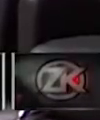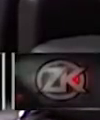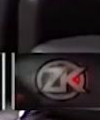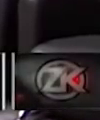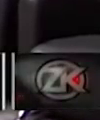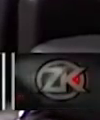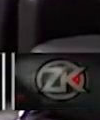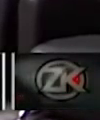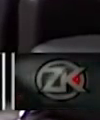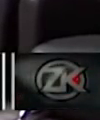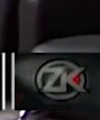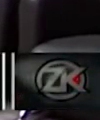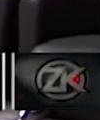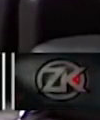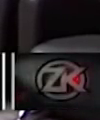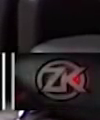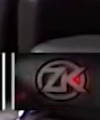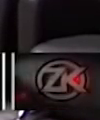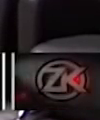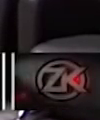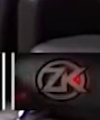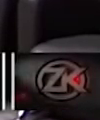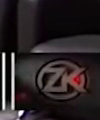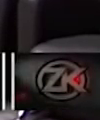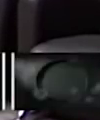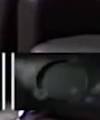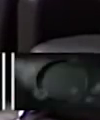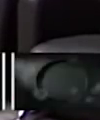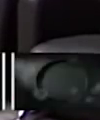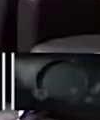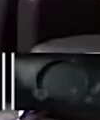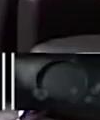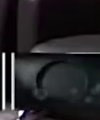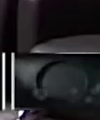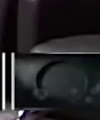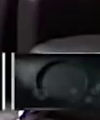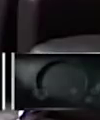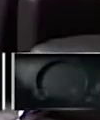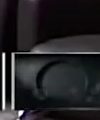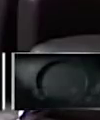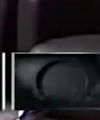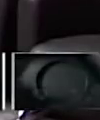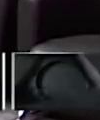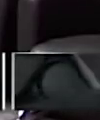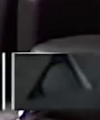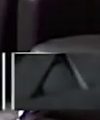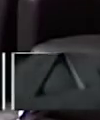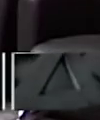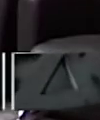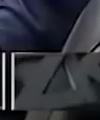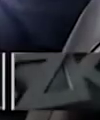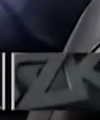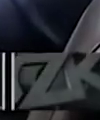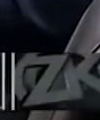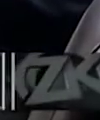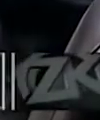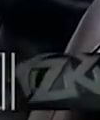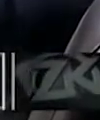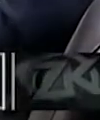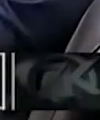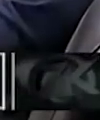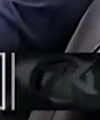llama. Ese era el que decía, vamos a matar, vamos a darle unos golpes, vamos a meterle un tiro a Diosdado, vamos a tener un tiro a Nicolás Maduro,